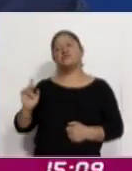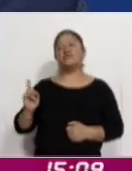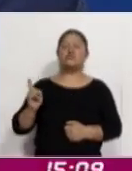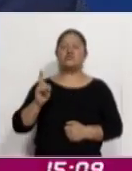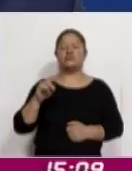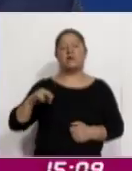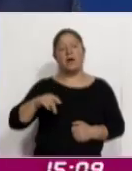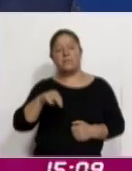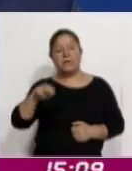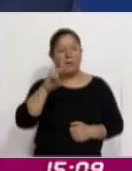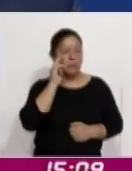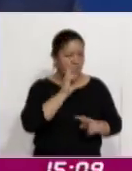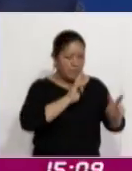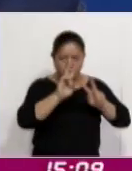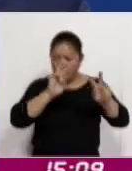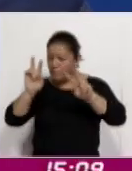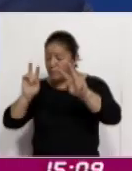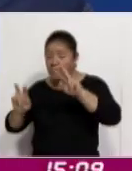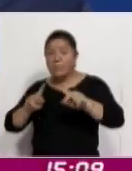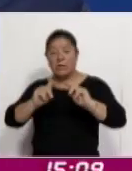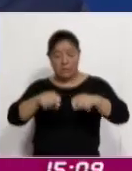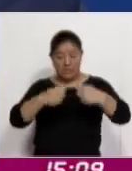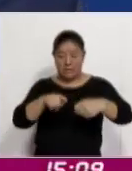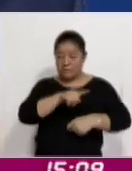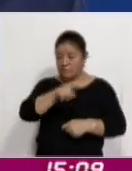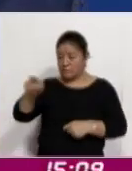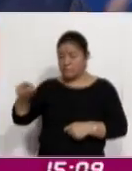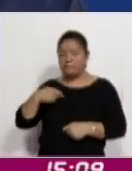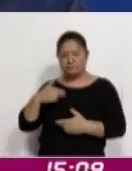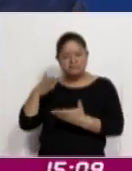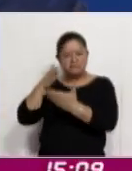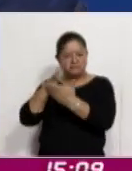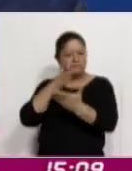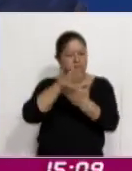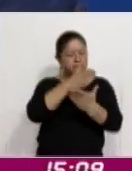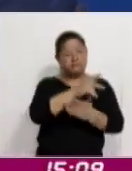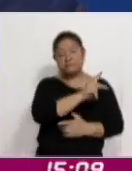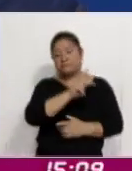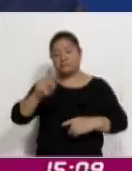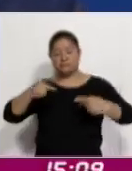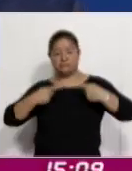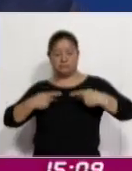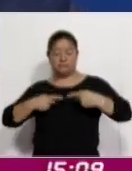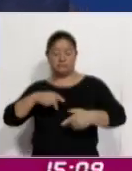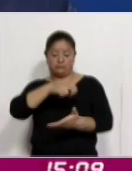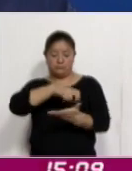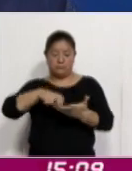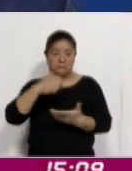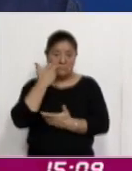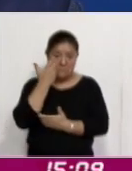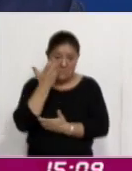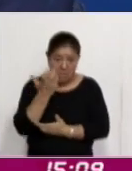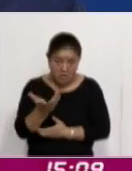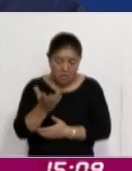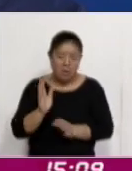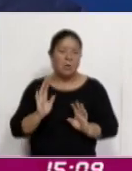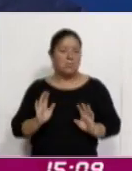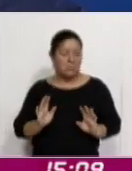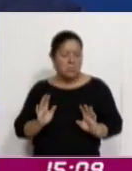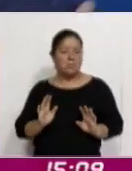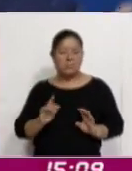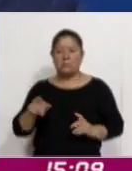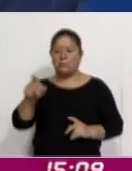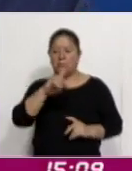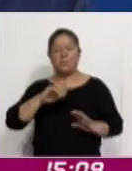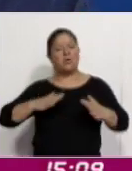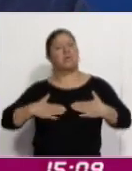tierra, recorridos viales en las tiendas, precisamente para que la persona que guste comprar algún artículo, pues obviamente salga con toda esa